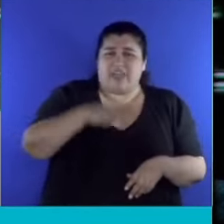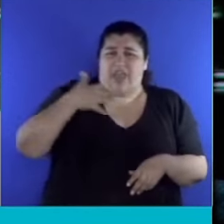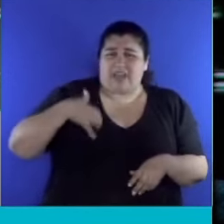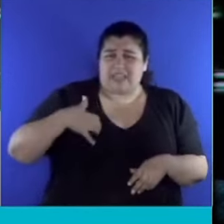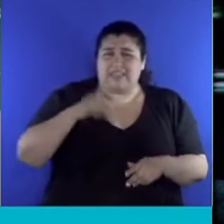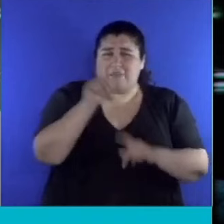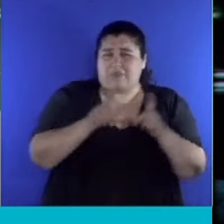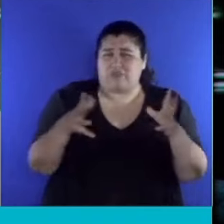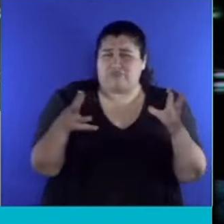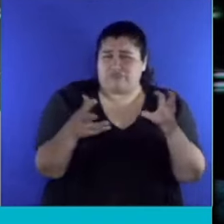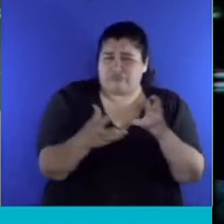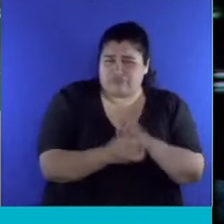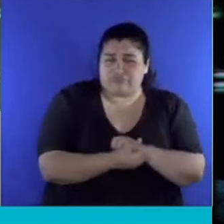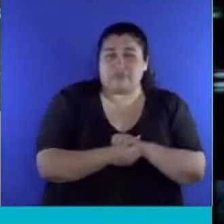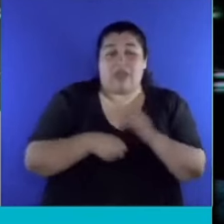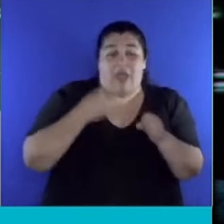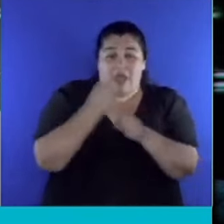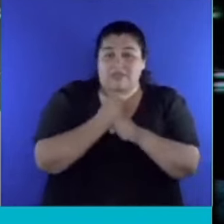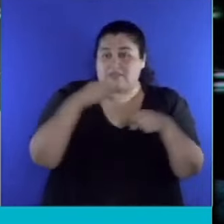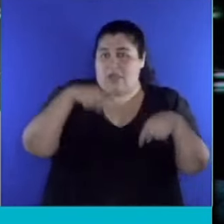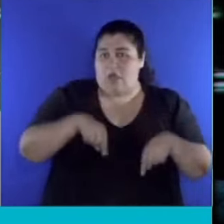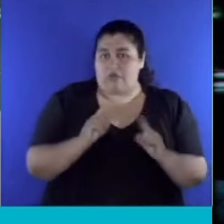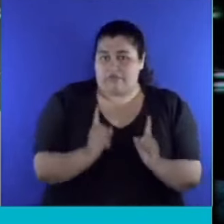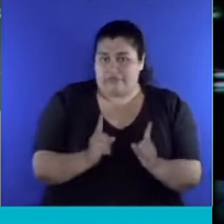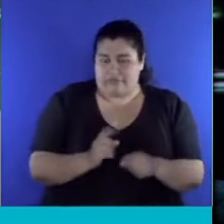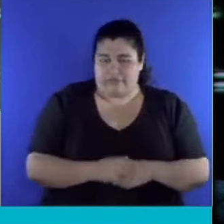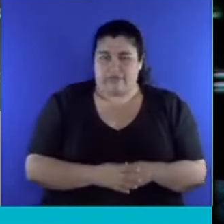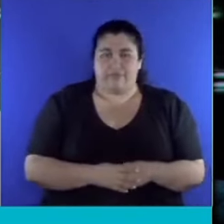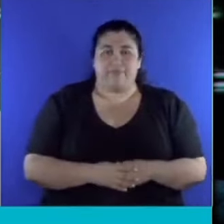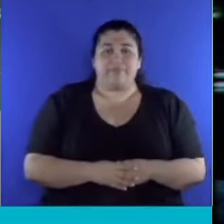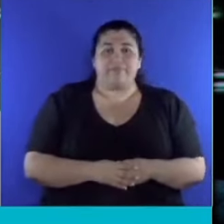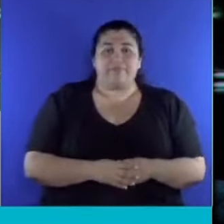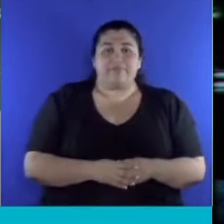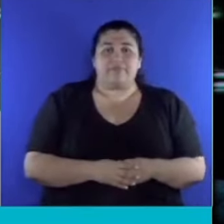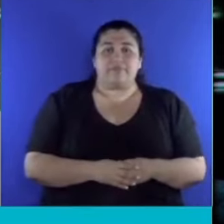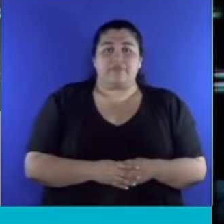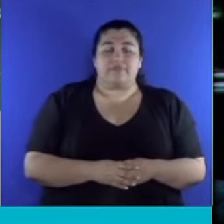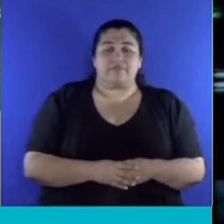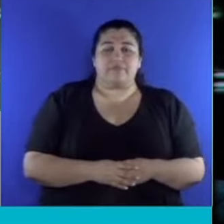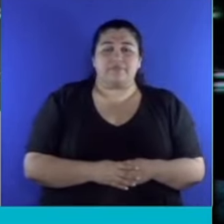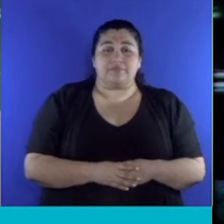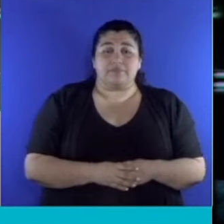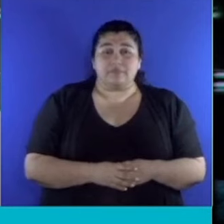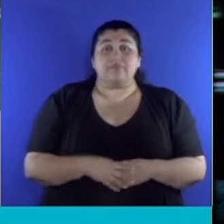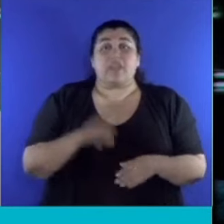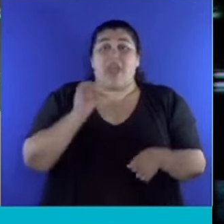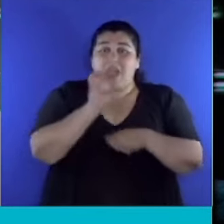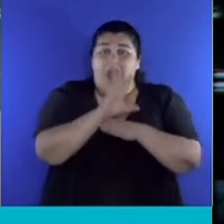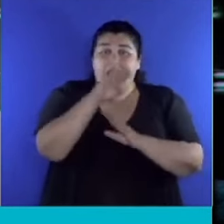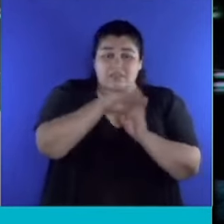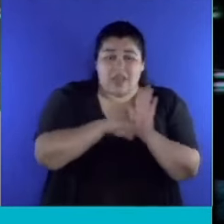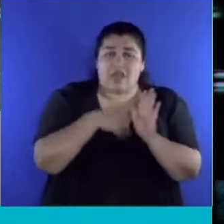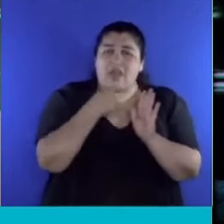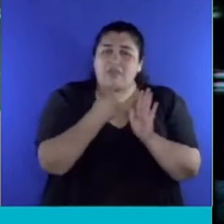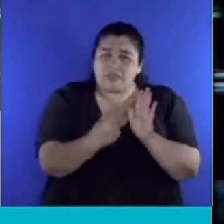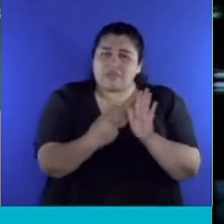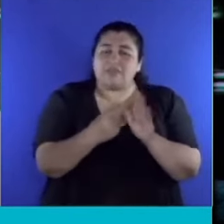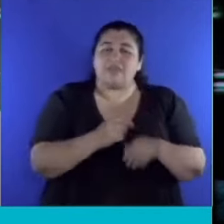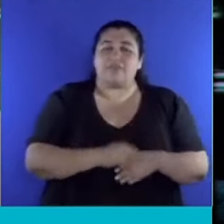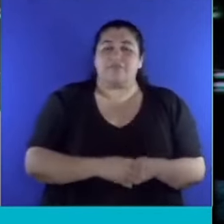todos estos años a la situación en la cual hoy nos nos encontramos en esa carta también Rodolfo